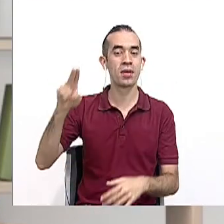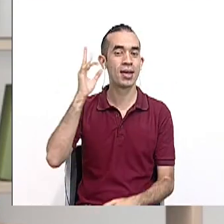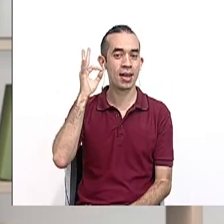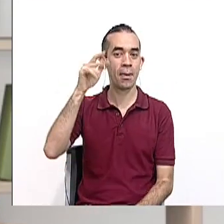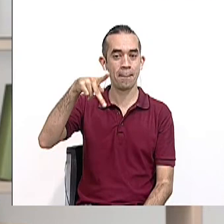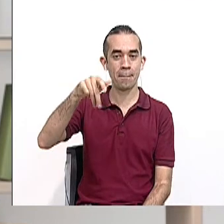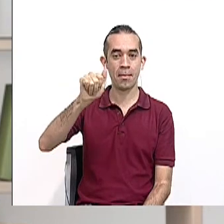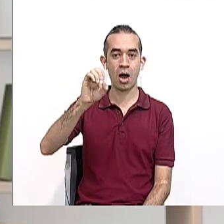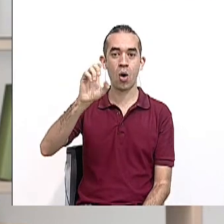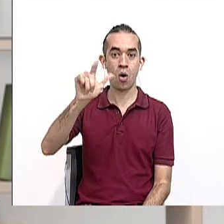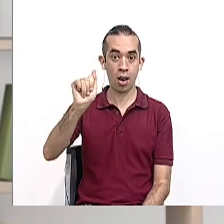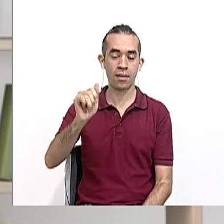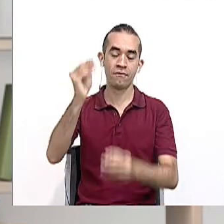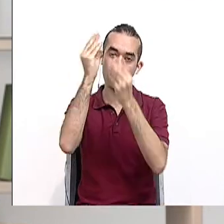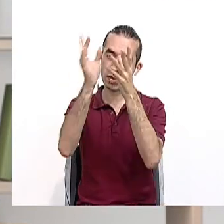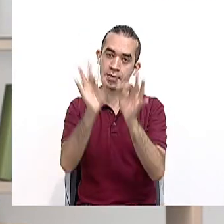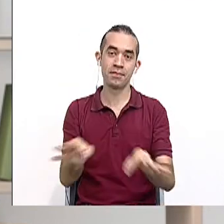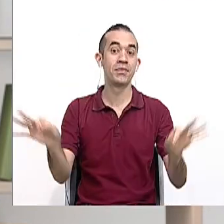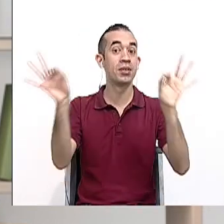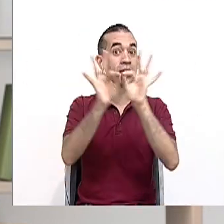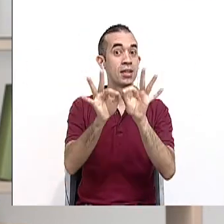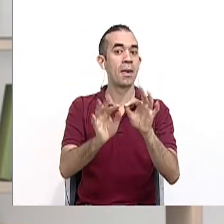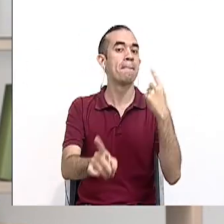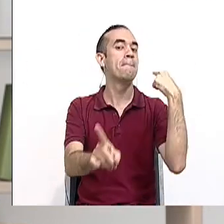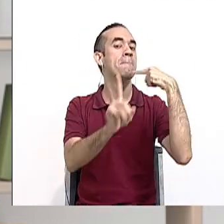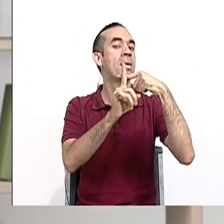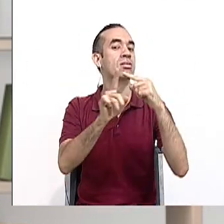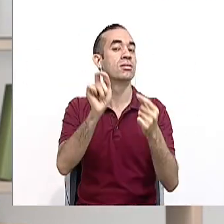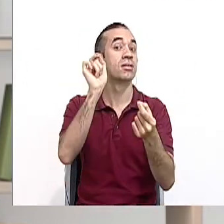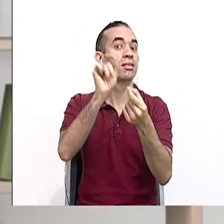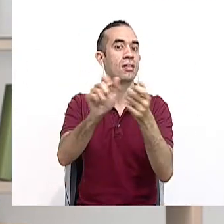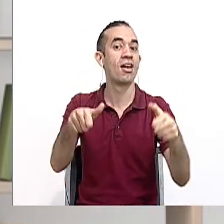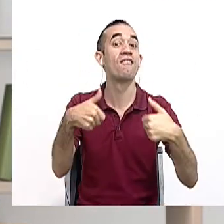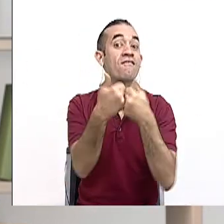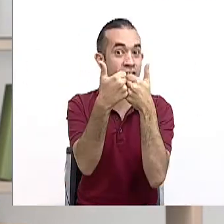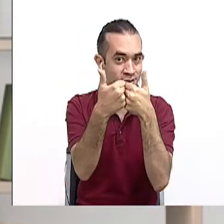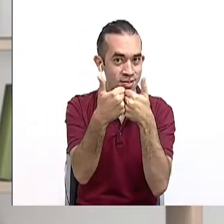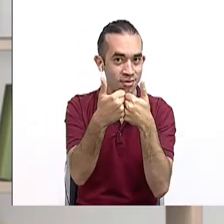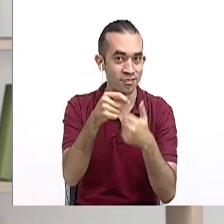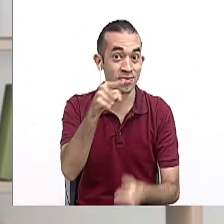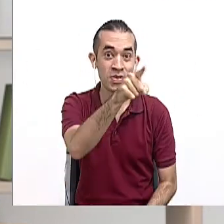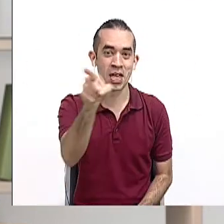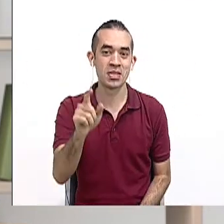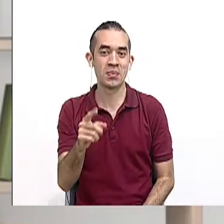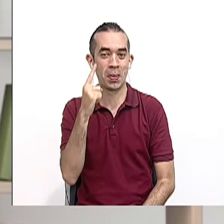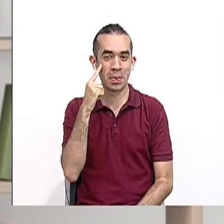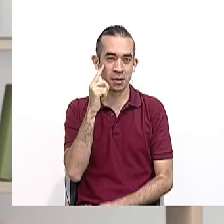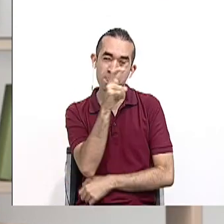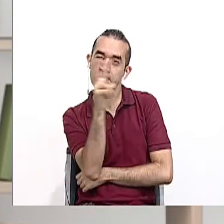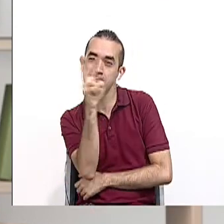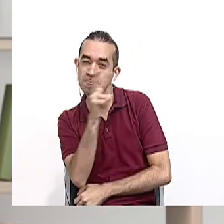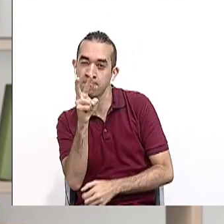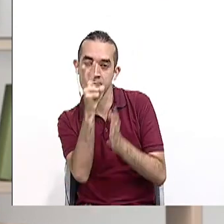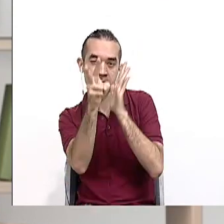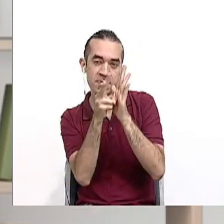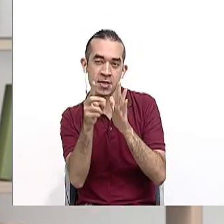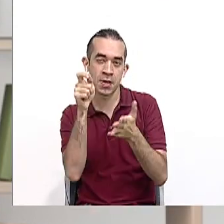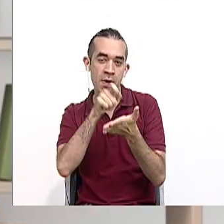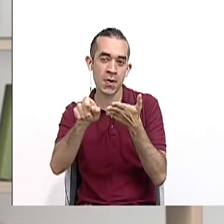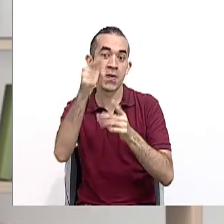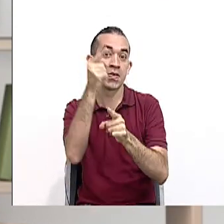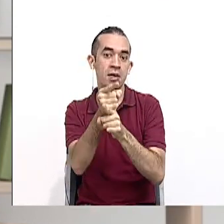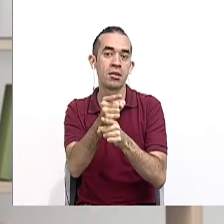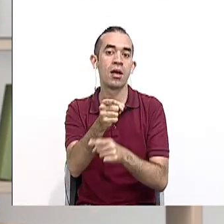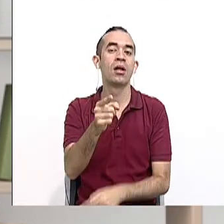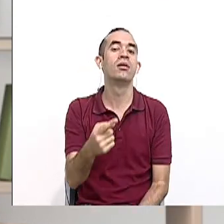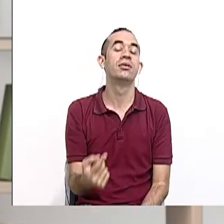nos trae una información muy importante. Y un detalle, les tengo un reto. Van a revisar en esa cápsula ortográfica, vieran que